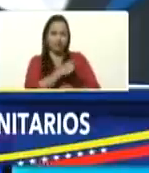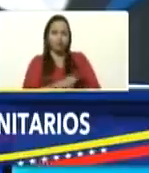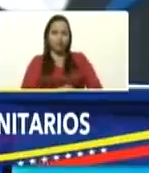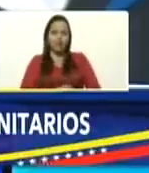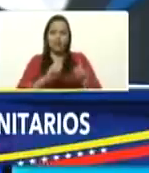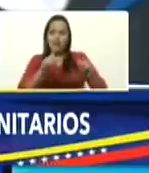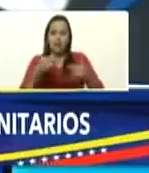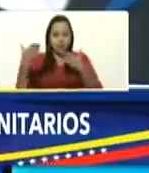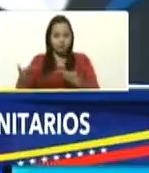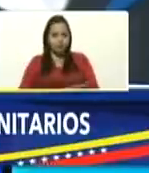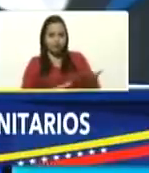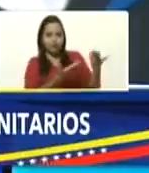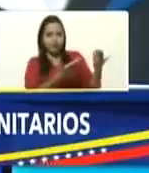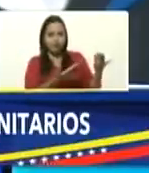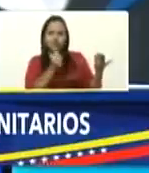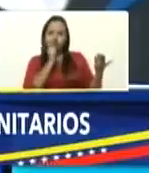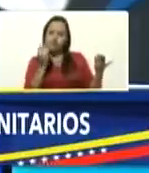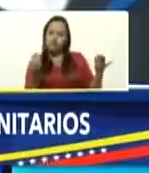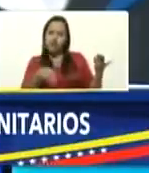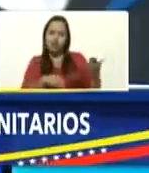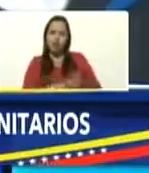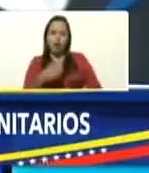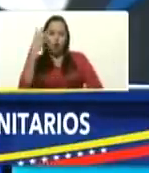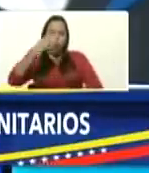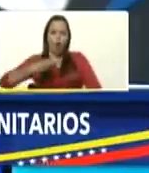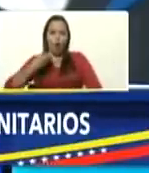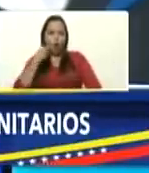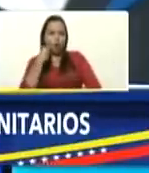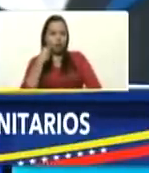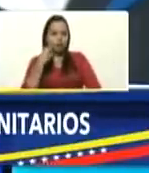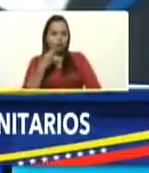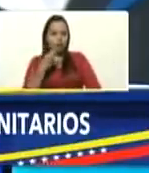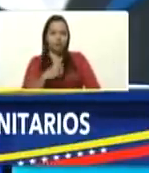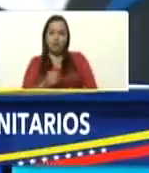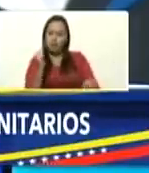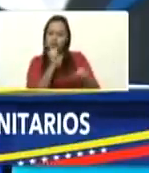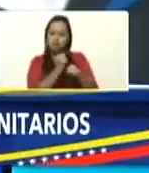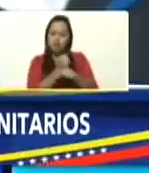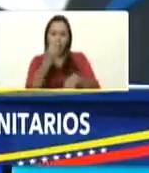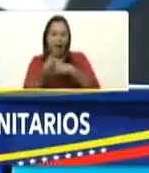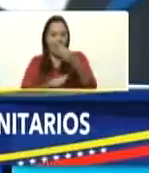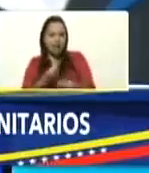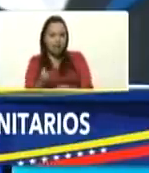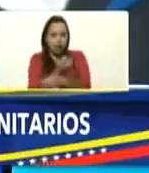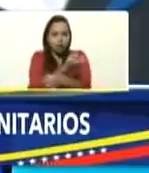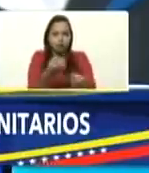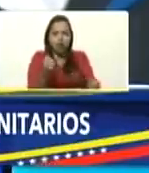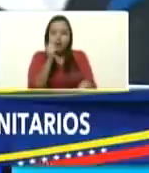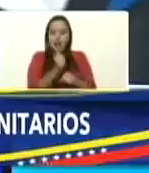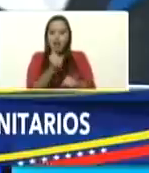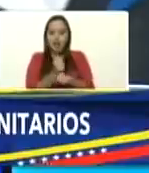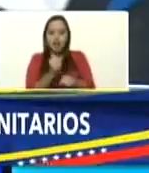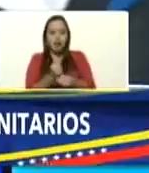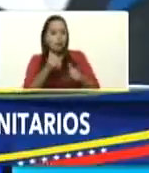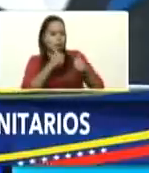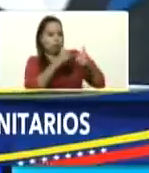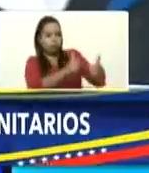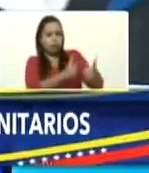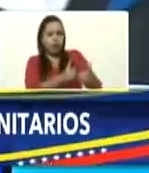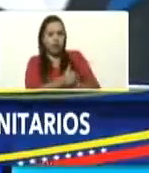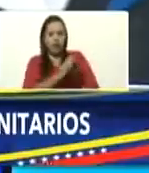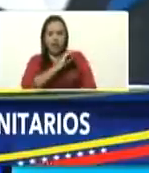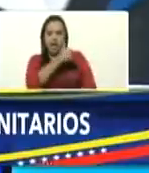También invité a un joven luchador que lo está haciendo muy, pero muy bien, el jefe